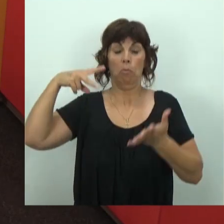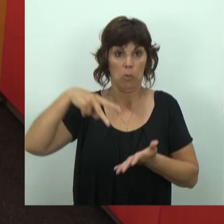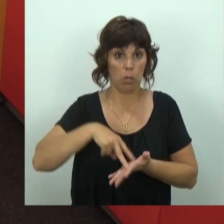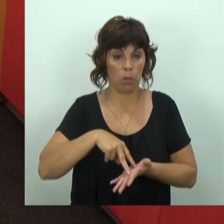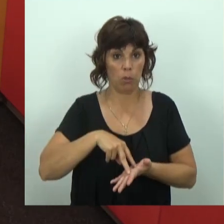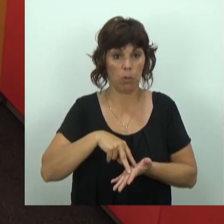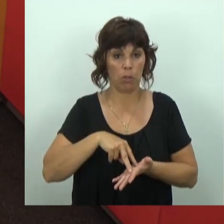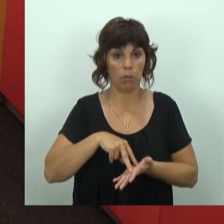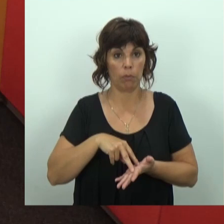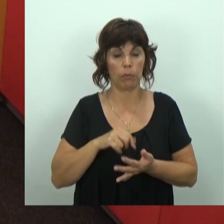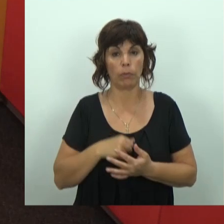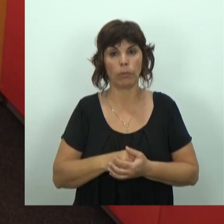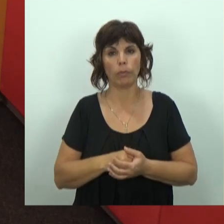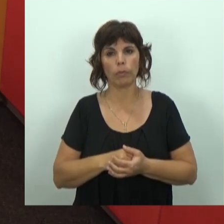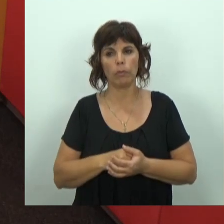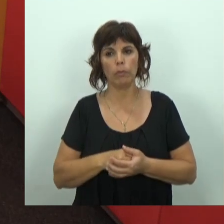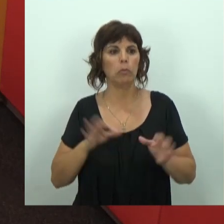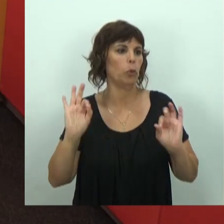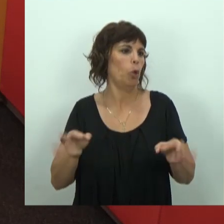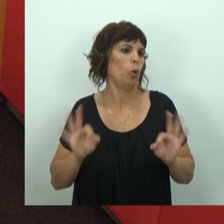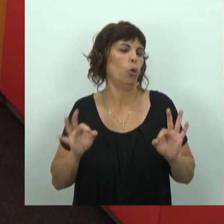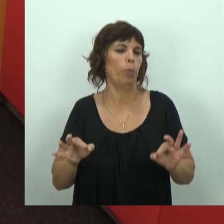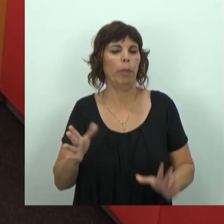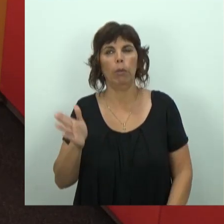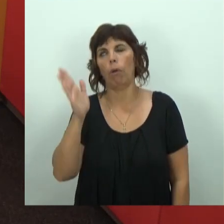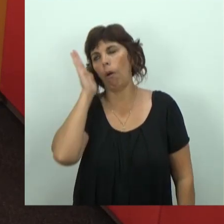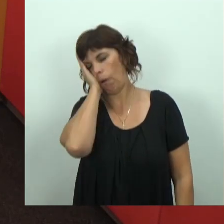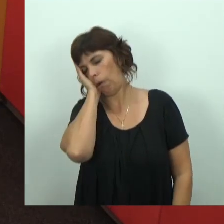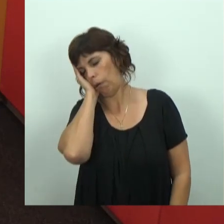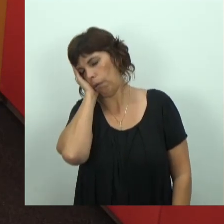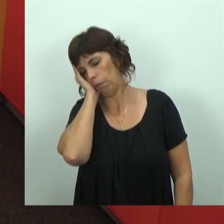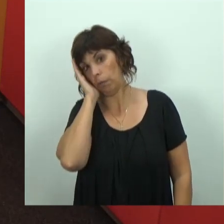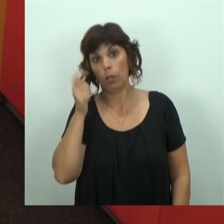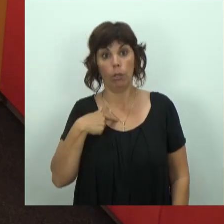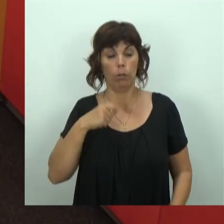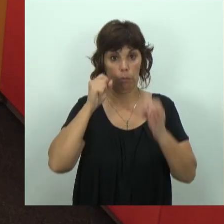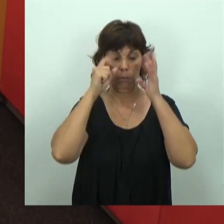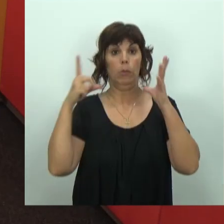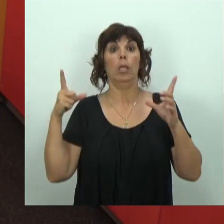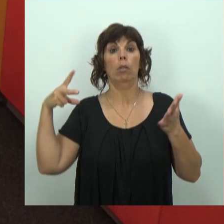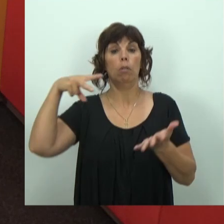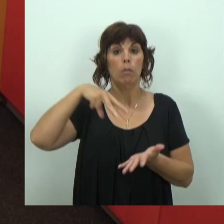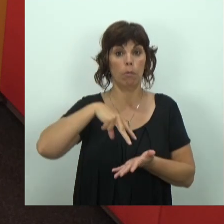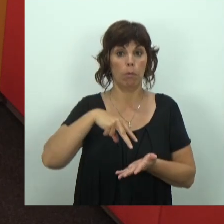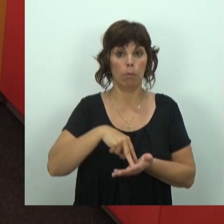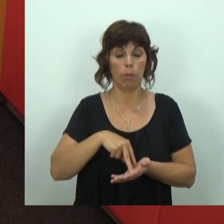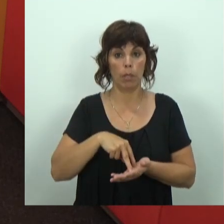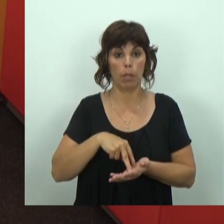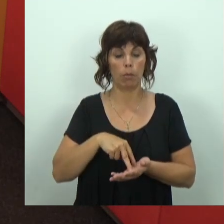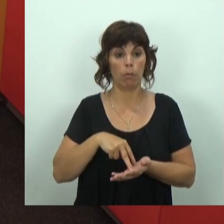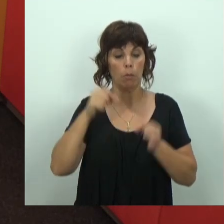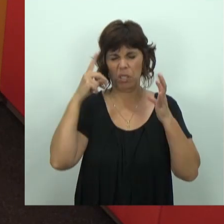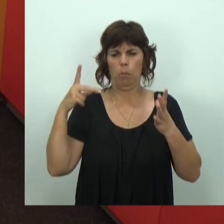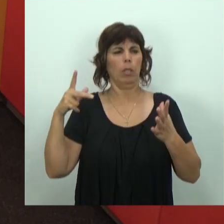porque normalmente duermo como una momia. Pero si yo me despierto, no enciendo la